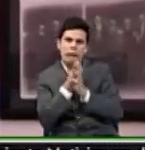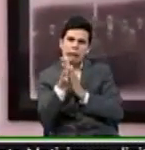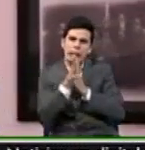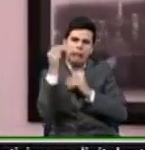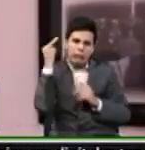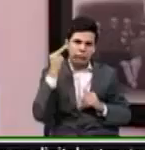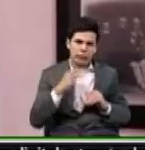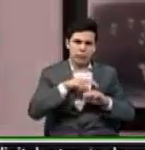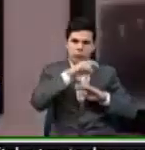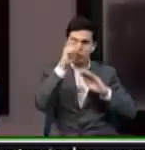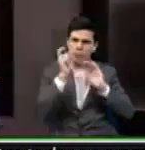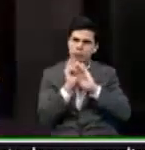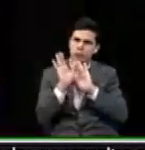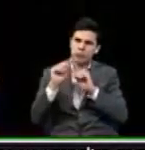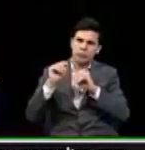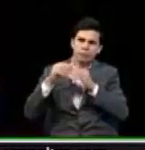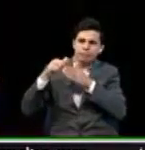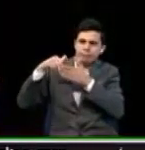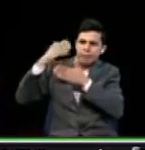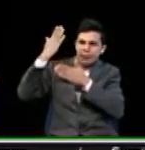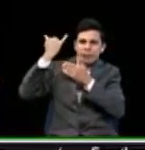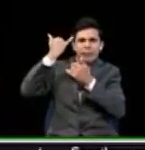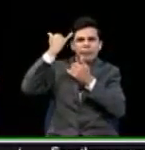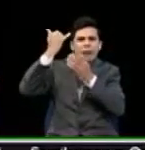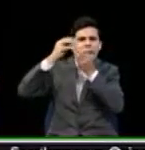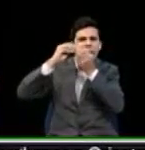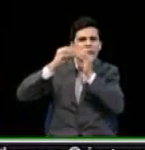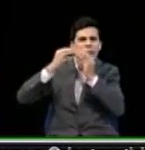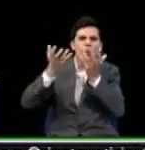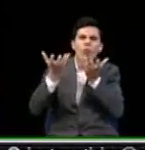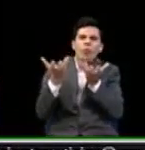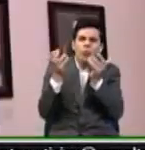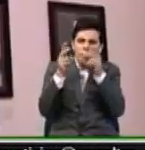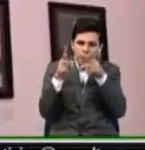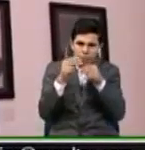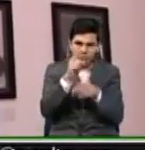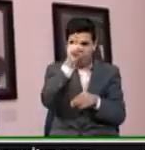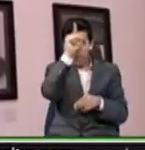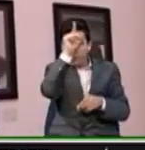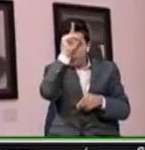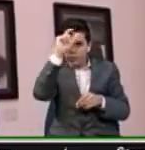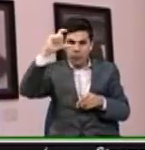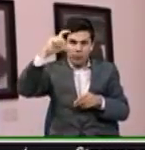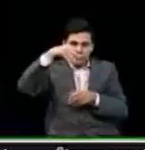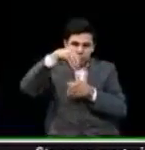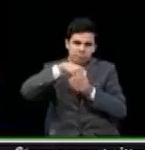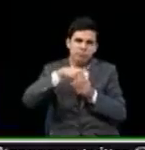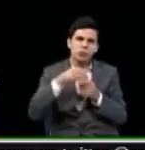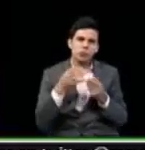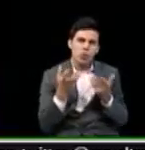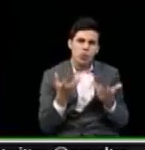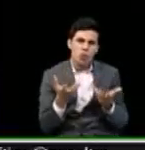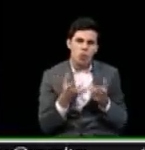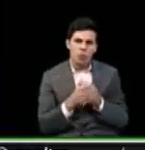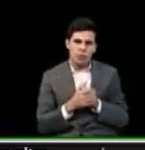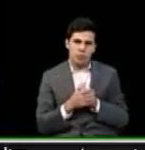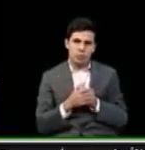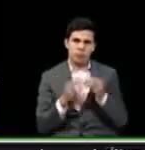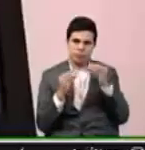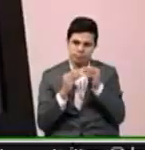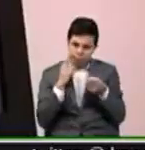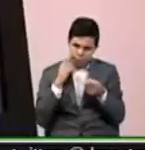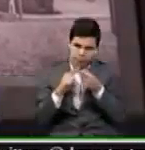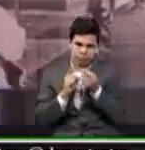había detrás de su fundación, de su creación, de cómo llegaron los alemanes a Cúcuta con busca